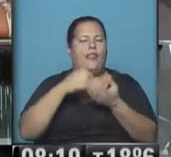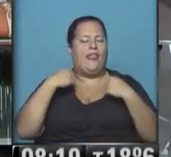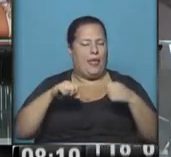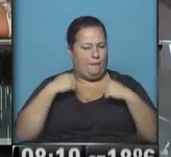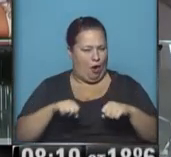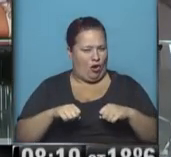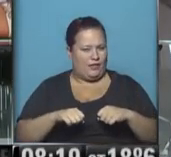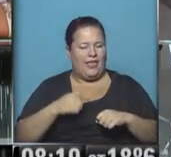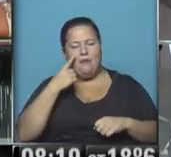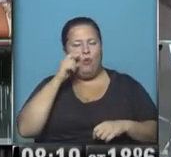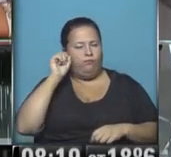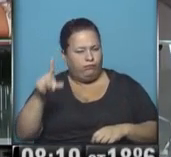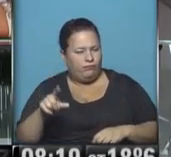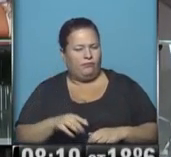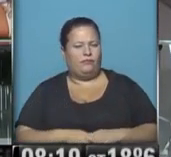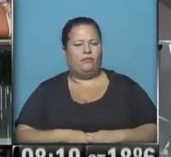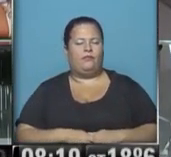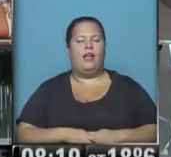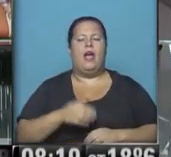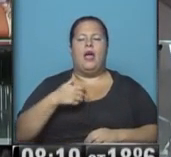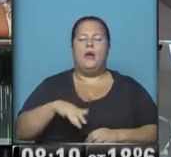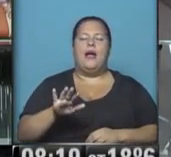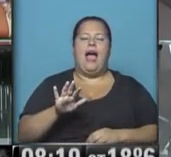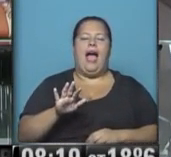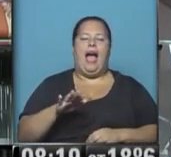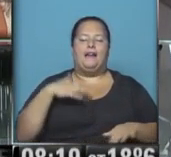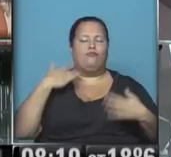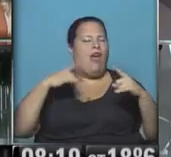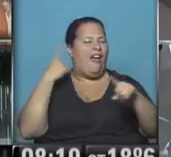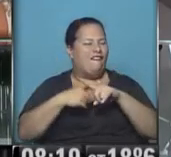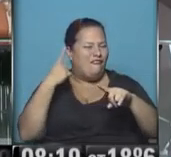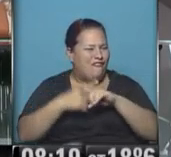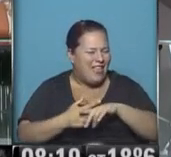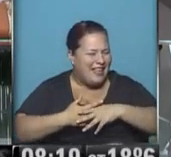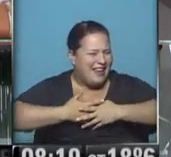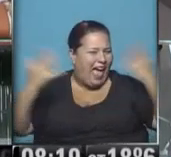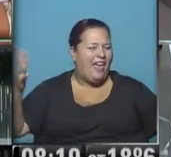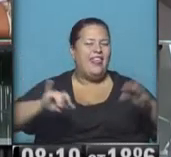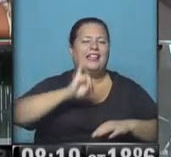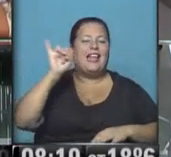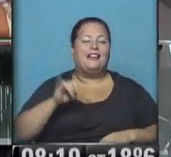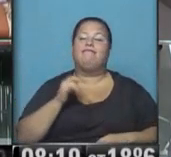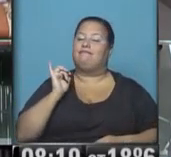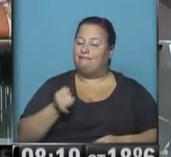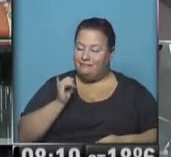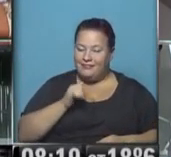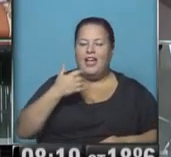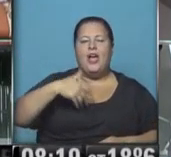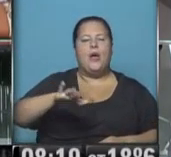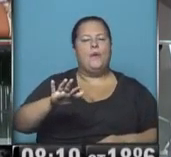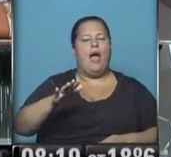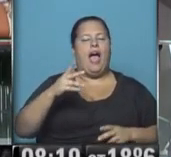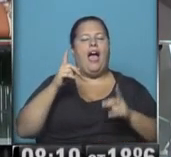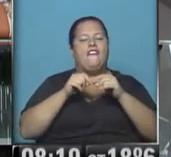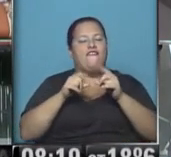deportes de la municipalidad, un mega evento a nivel internacional. Sí, porque se va a realizar